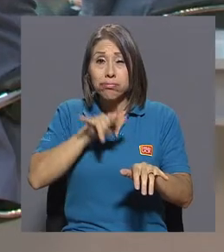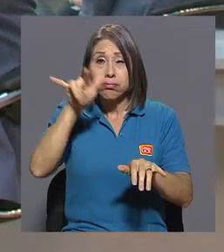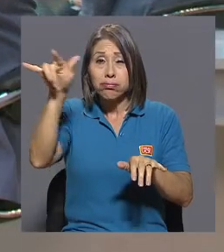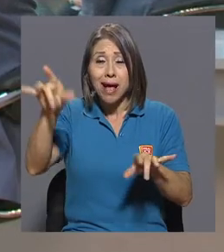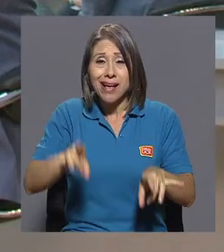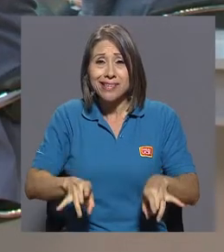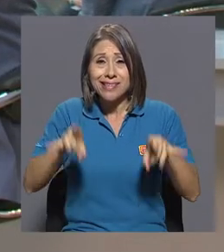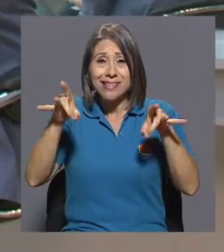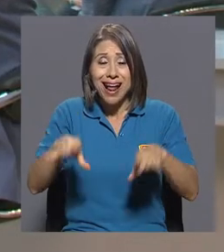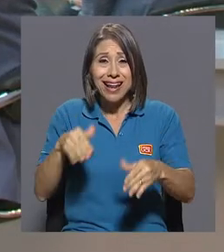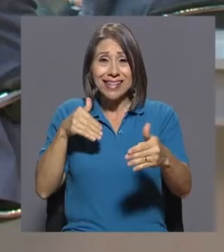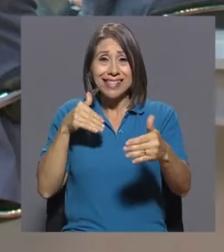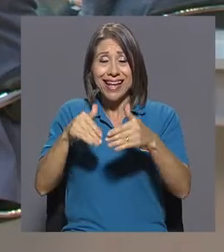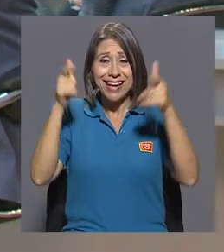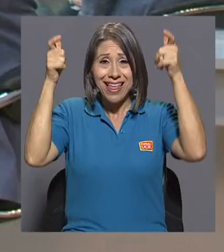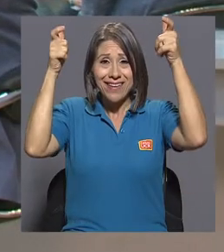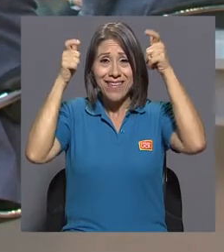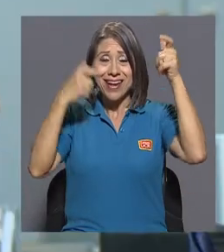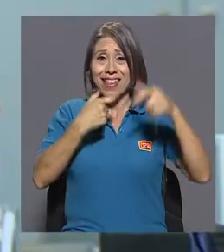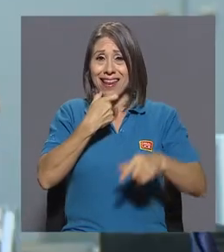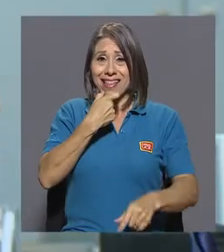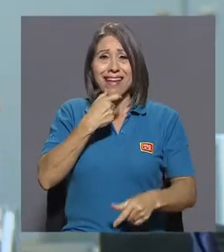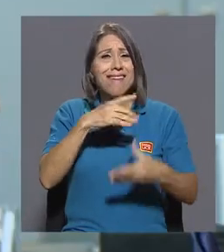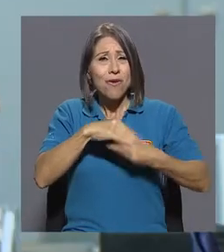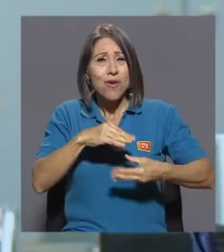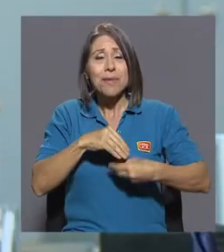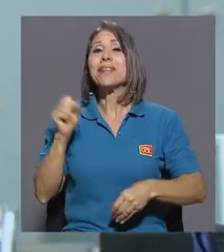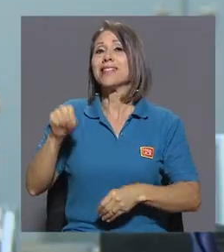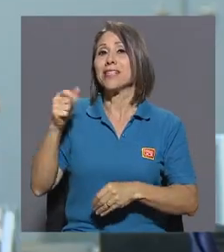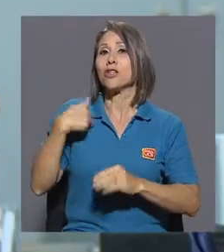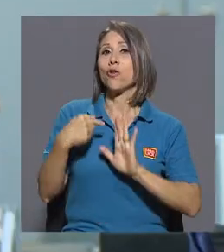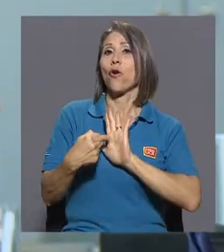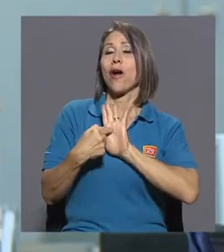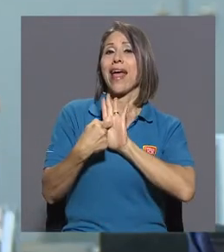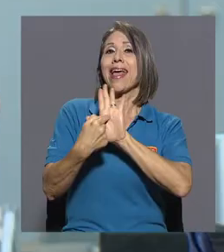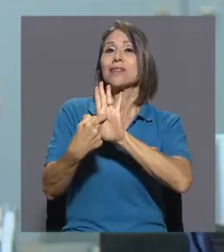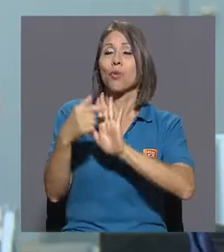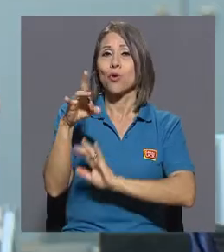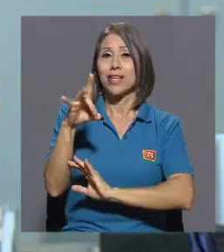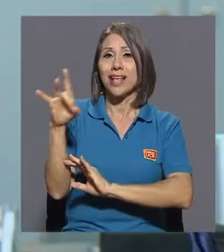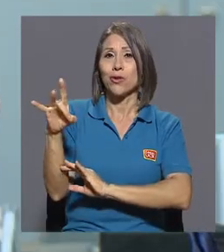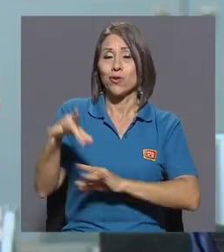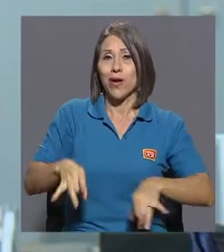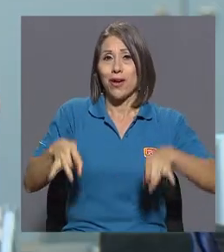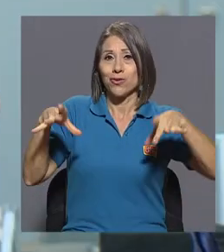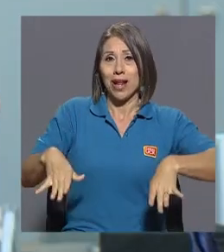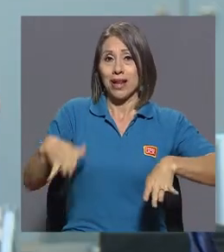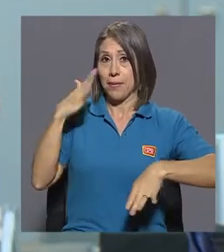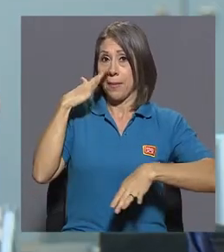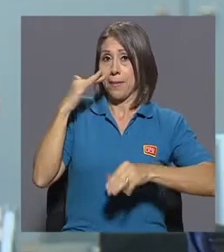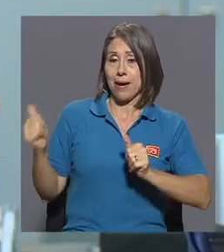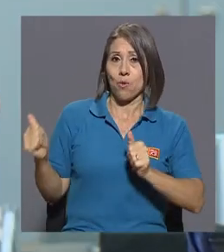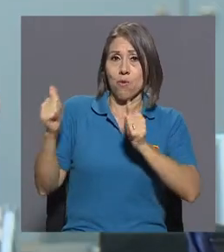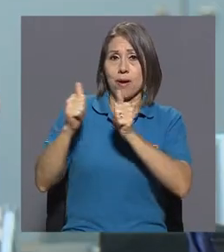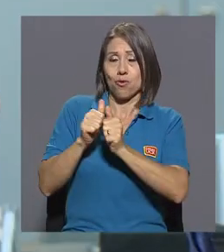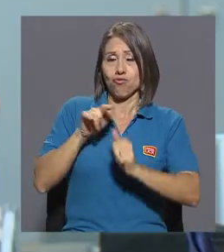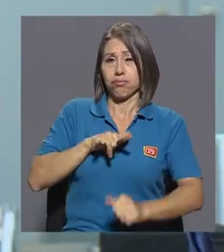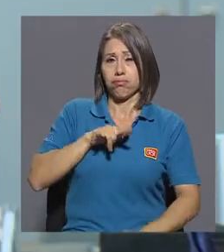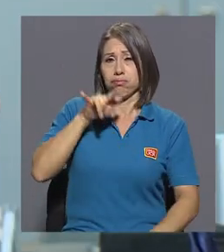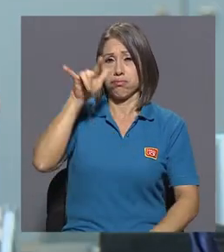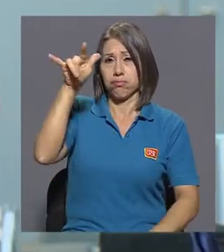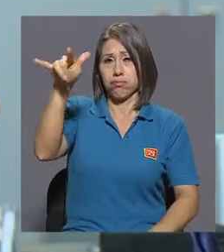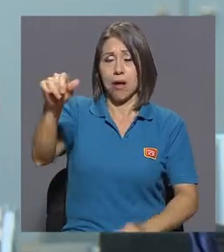reina de Inglaterra. Cuéntame cómo fue eso. Fui a la Expo 88 en Australia. Mi mamá me acompañó a ese viaje y pudimos tocar la